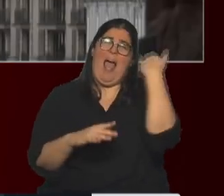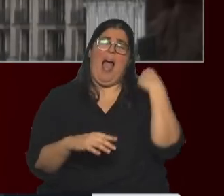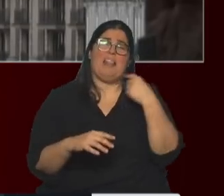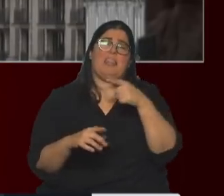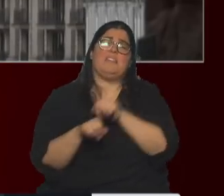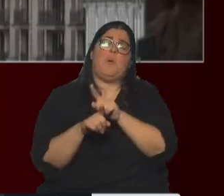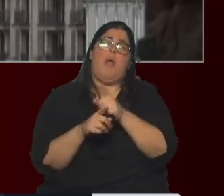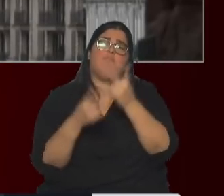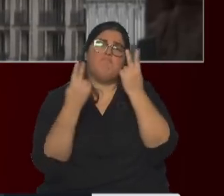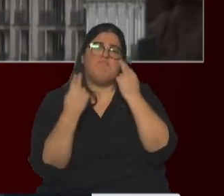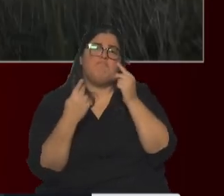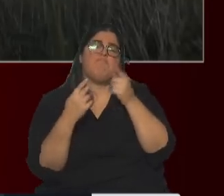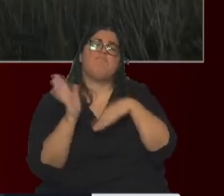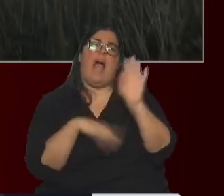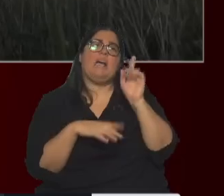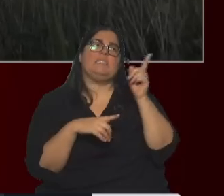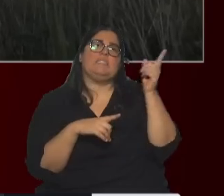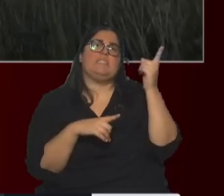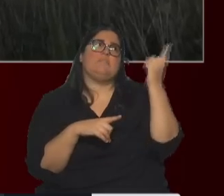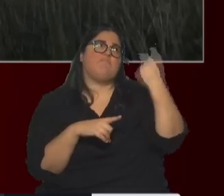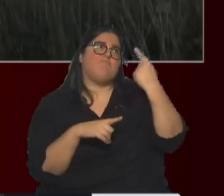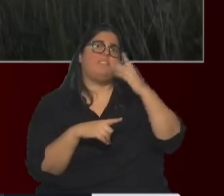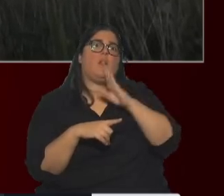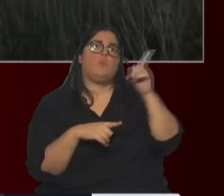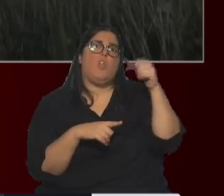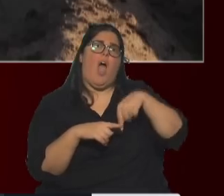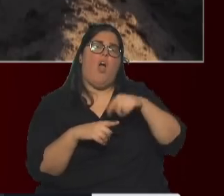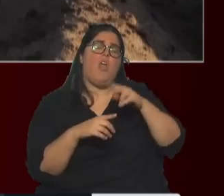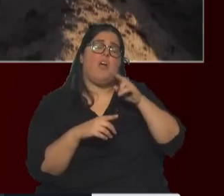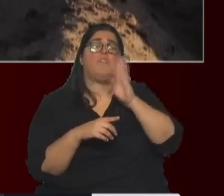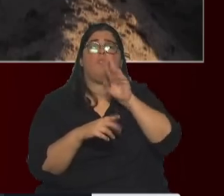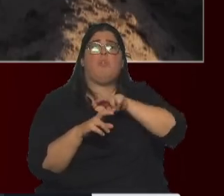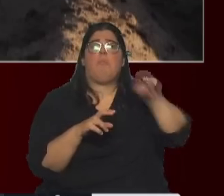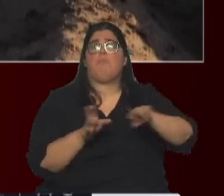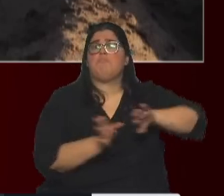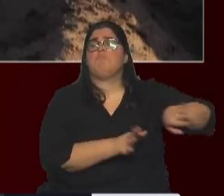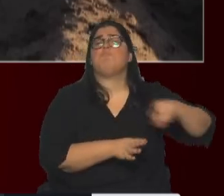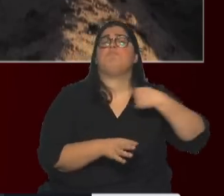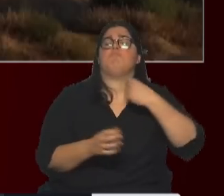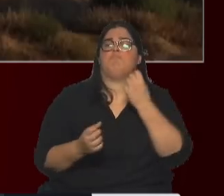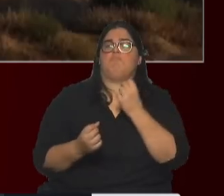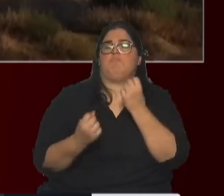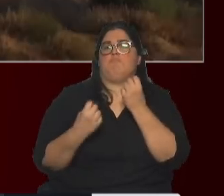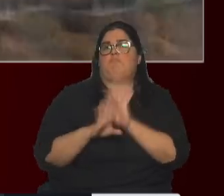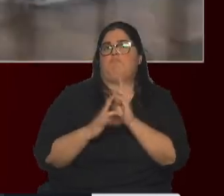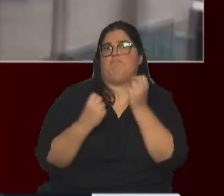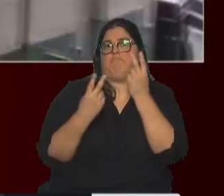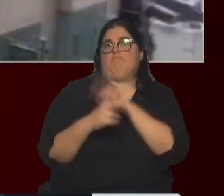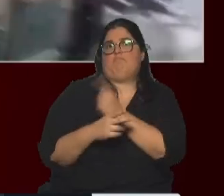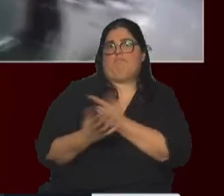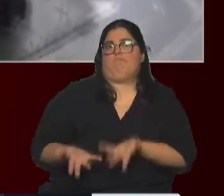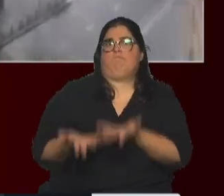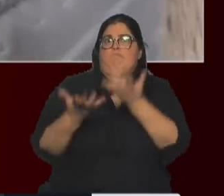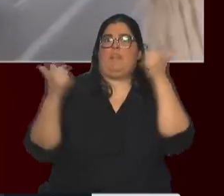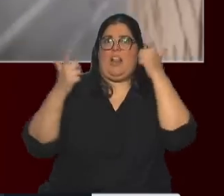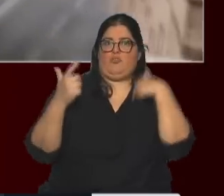égida mucho más directa de Estados Unidos, pero ahora se convirtió en un, en un reino que puede negociar y